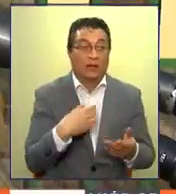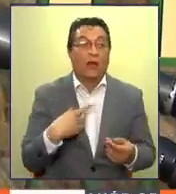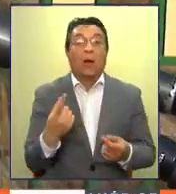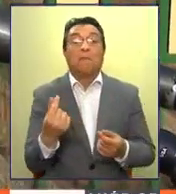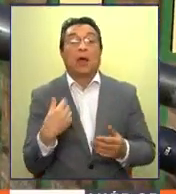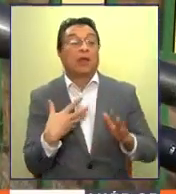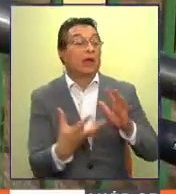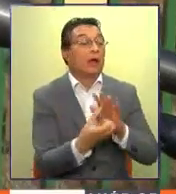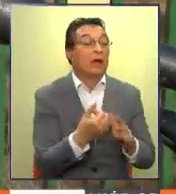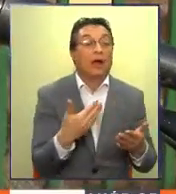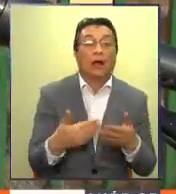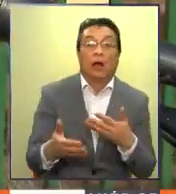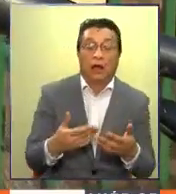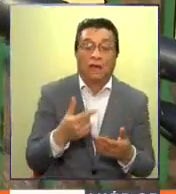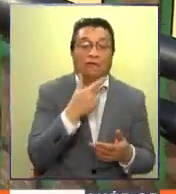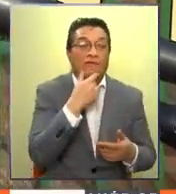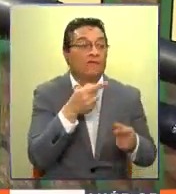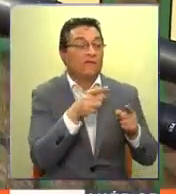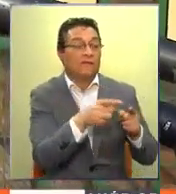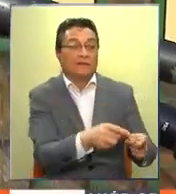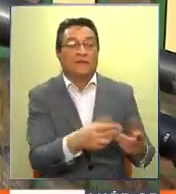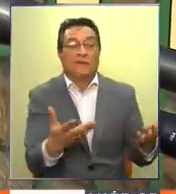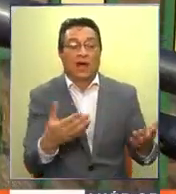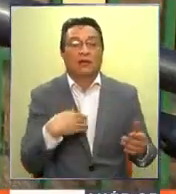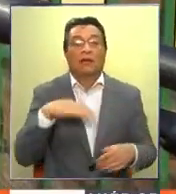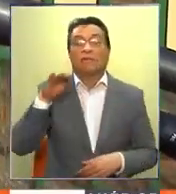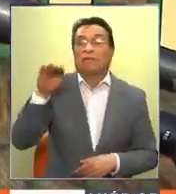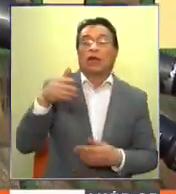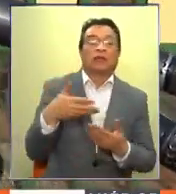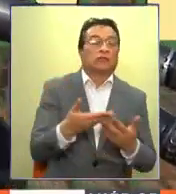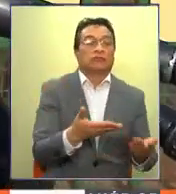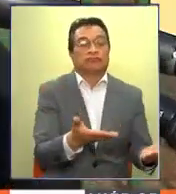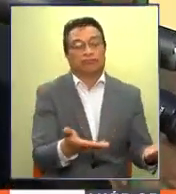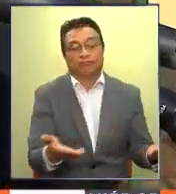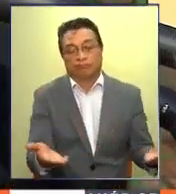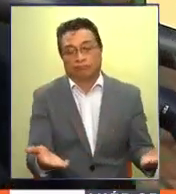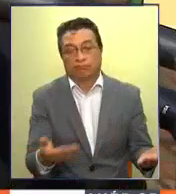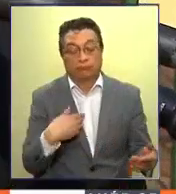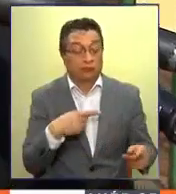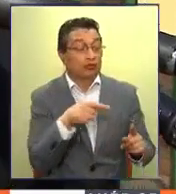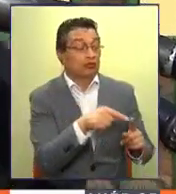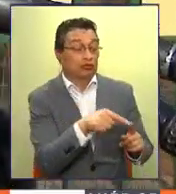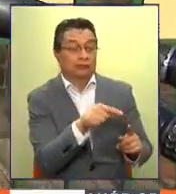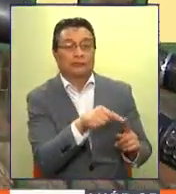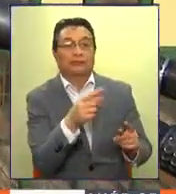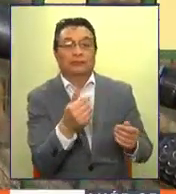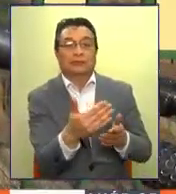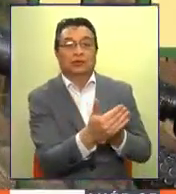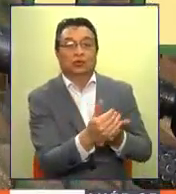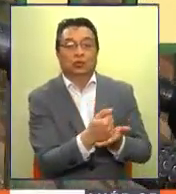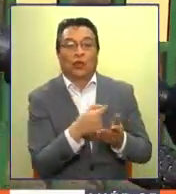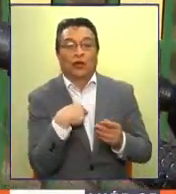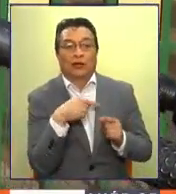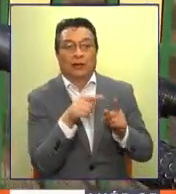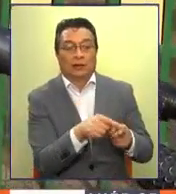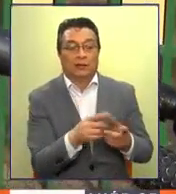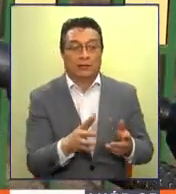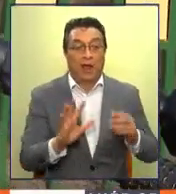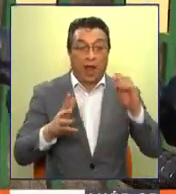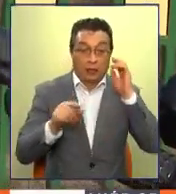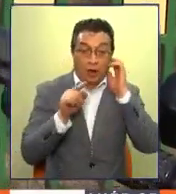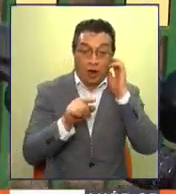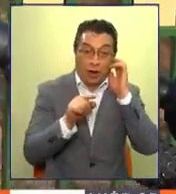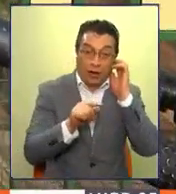plata fácilmente, como se dice, a los bancos, que yo, uno venía aquí a sacar el sueldo. Quizás por eso que